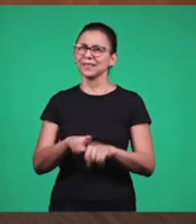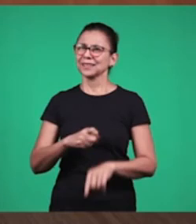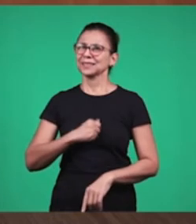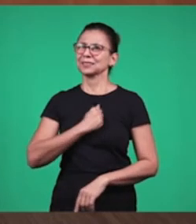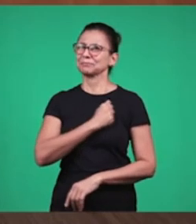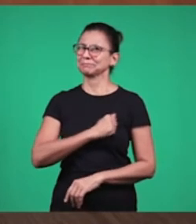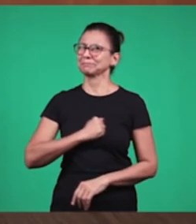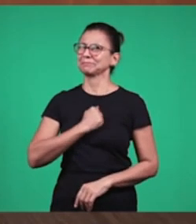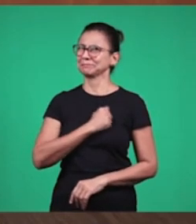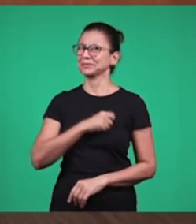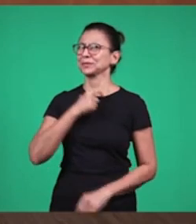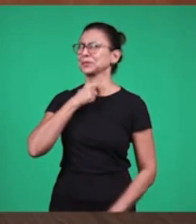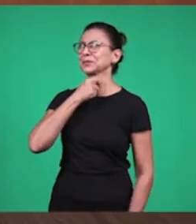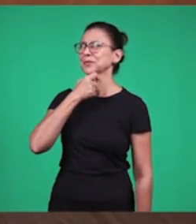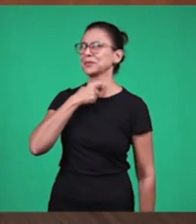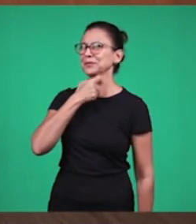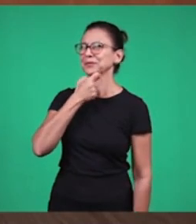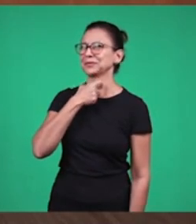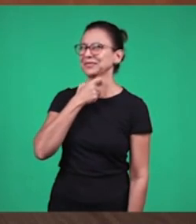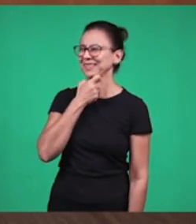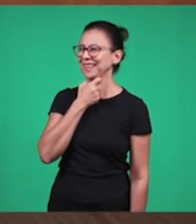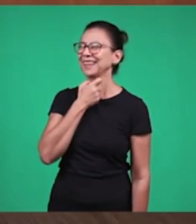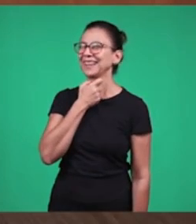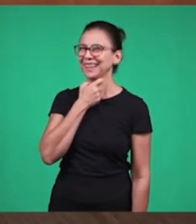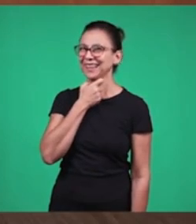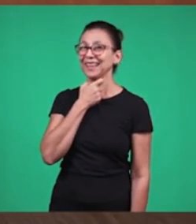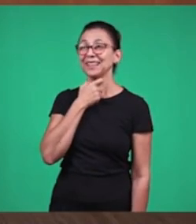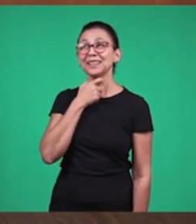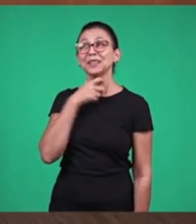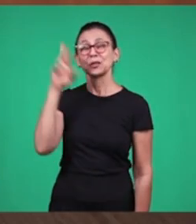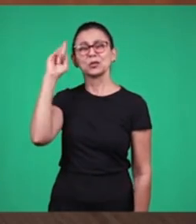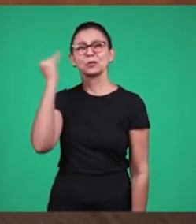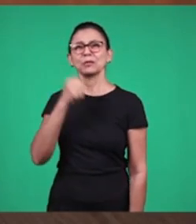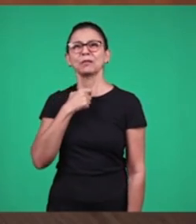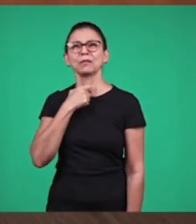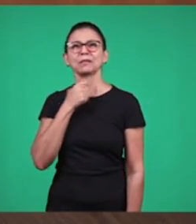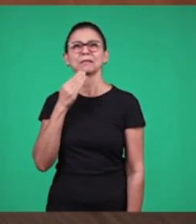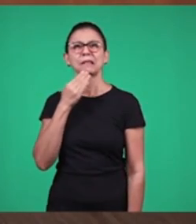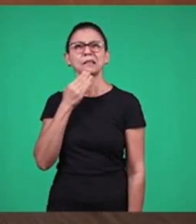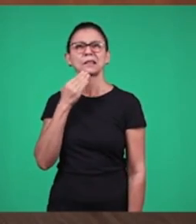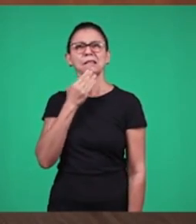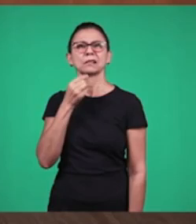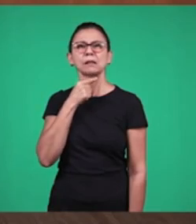Señor, extrañamos también su voz, que el Señor mismo dice